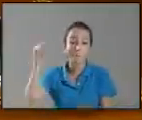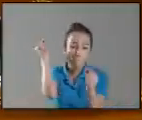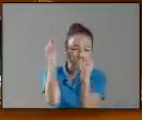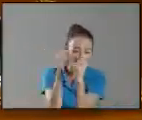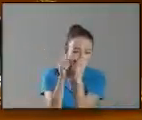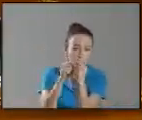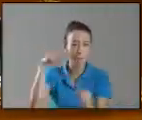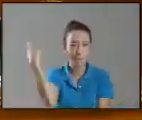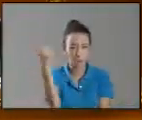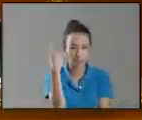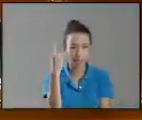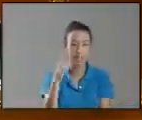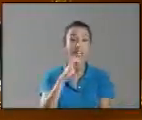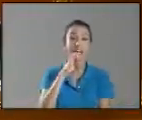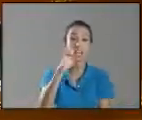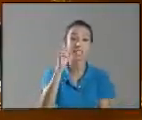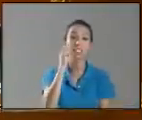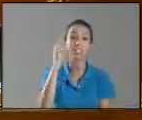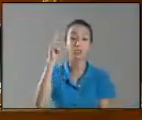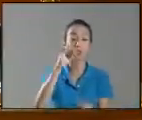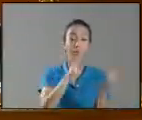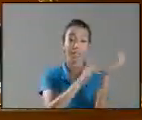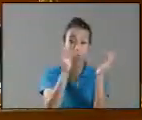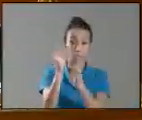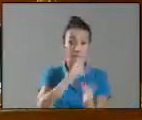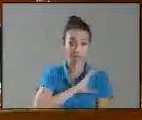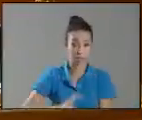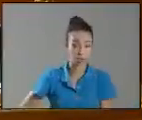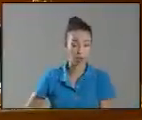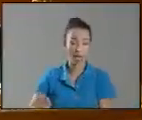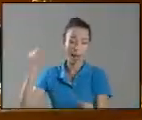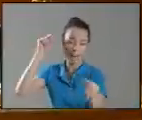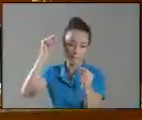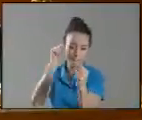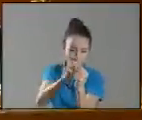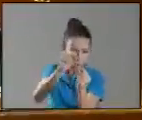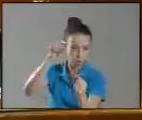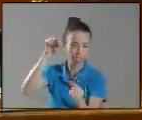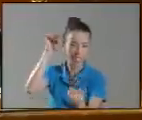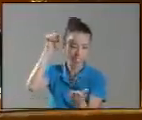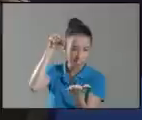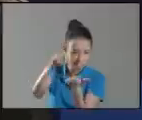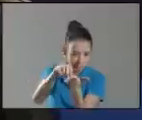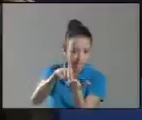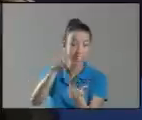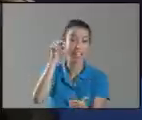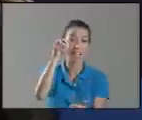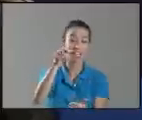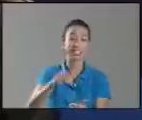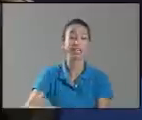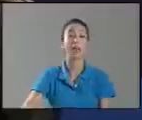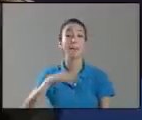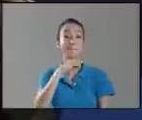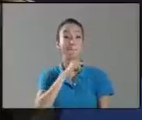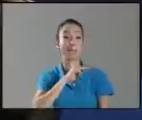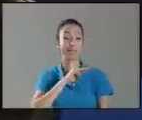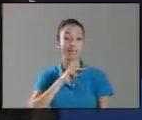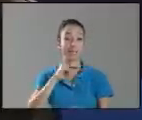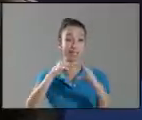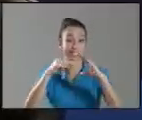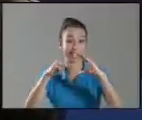¿verdad? Entonces, al analizar todo esto, hermano, el punto central es el Señor